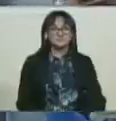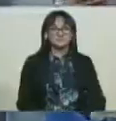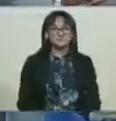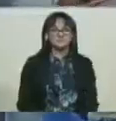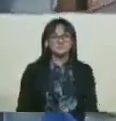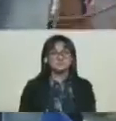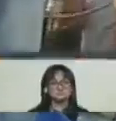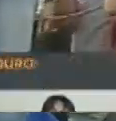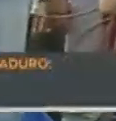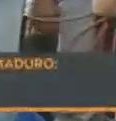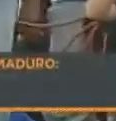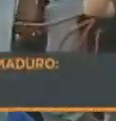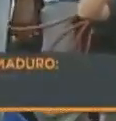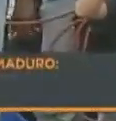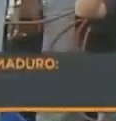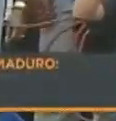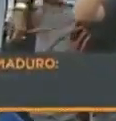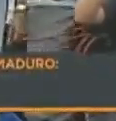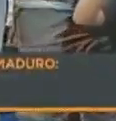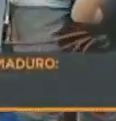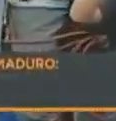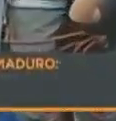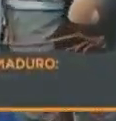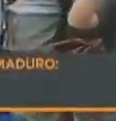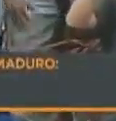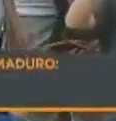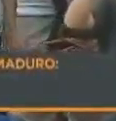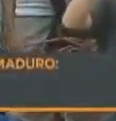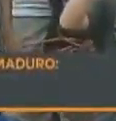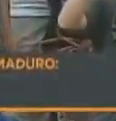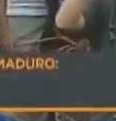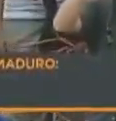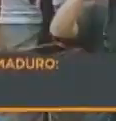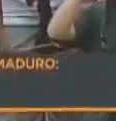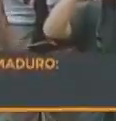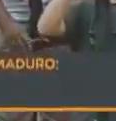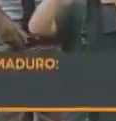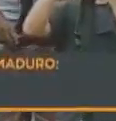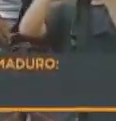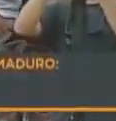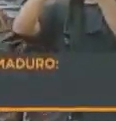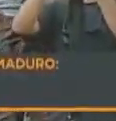quiero irme hoy de yaracuy bendito